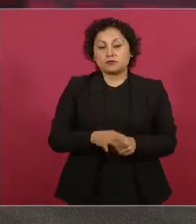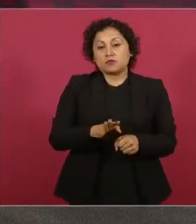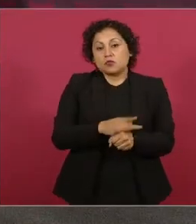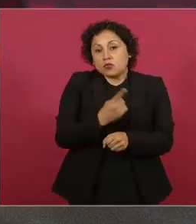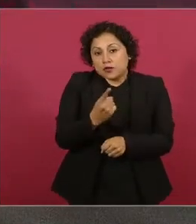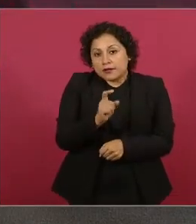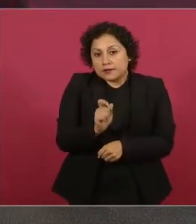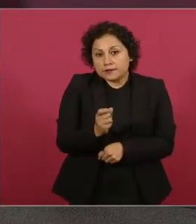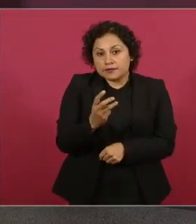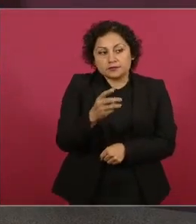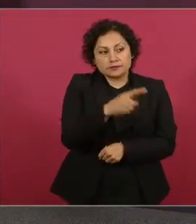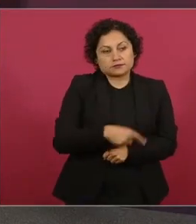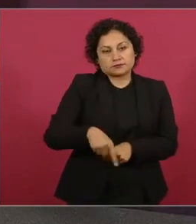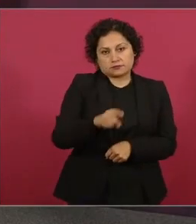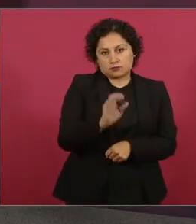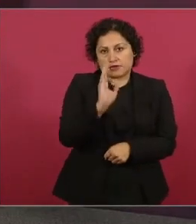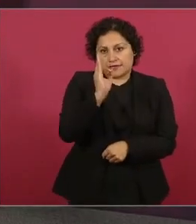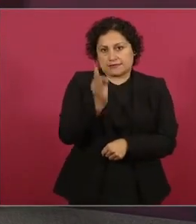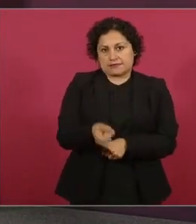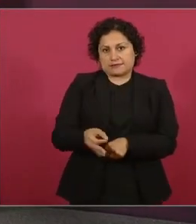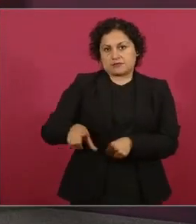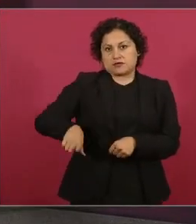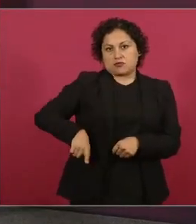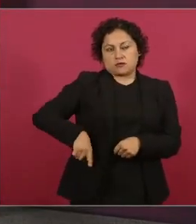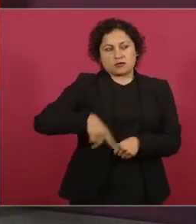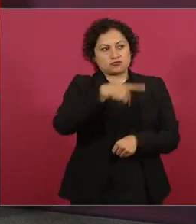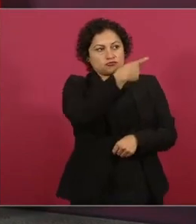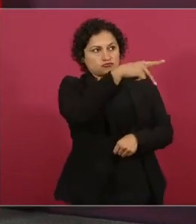aceptado los gobiernos